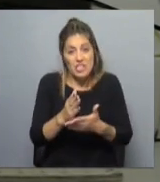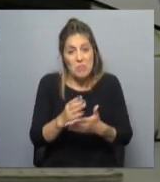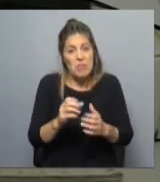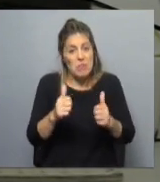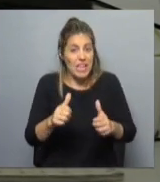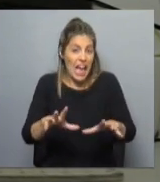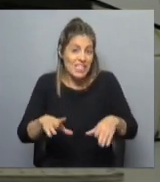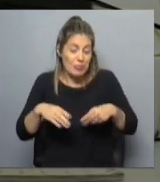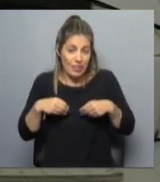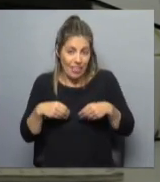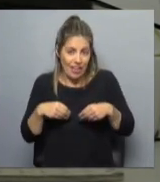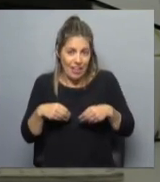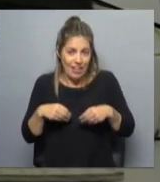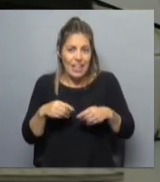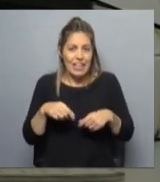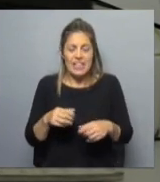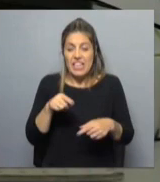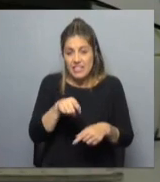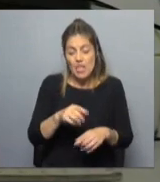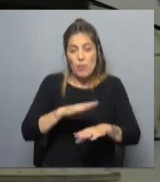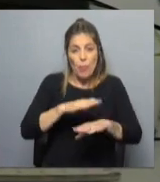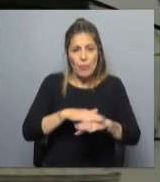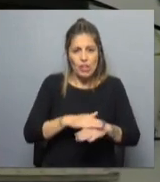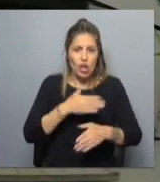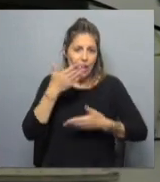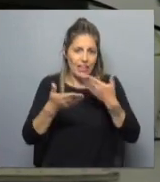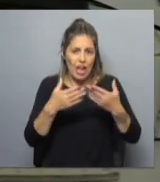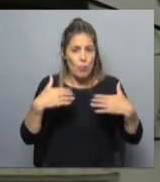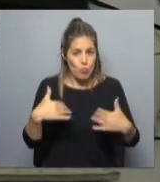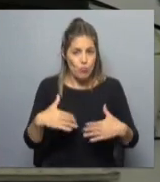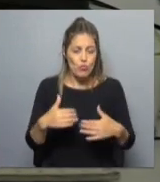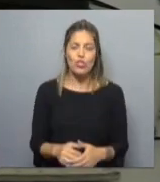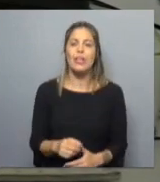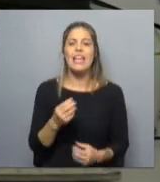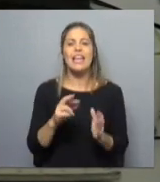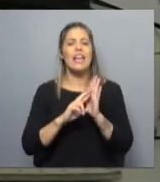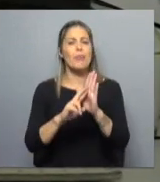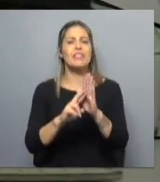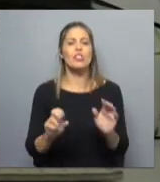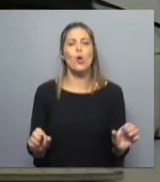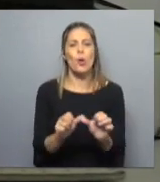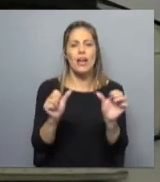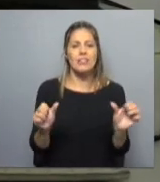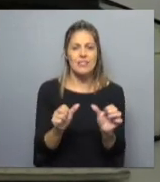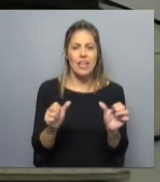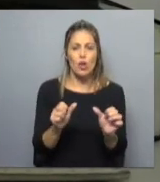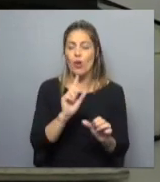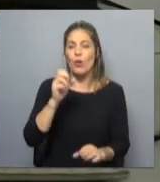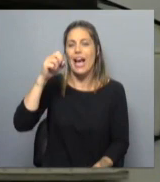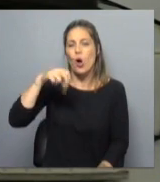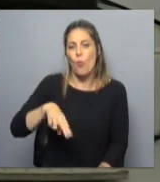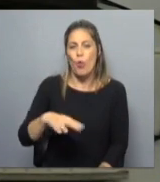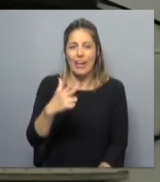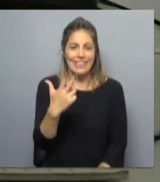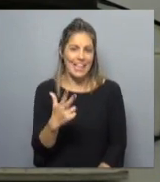bien recibida y tocamos pila en esa época. ¿Qué representó realizarlo? Porque también no era nada común que